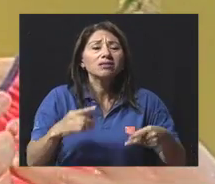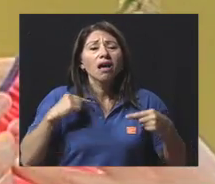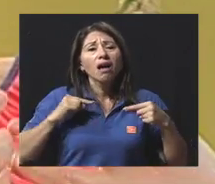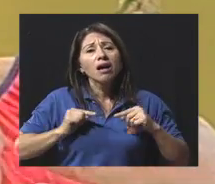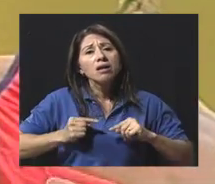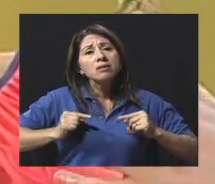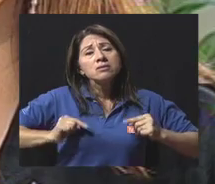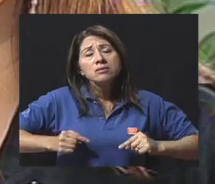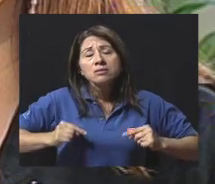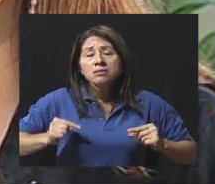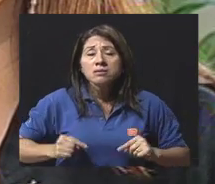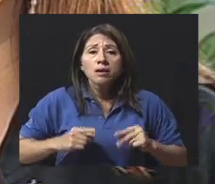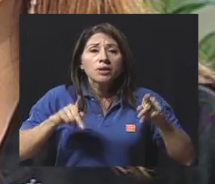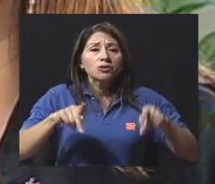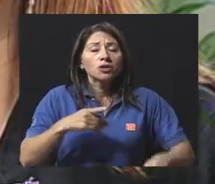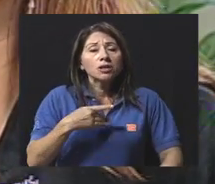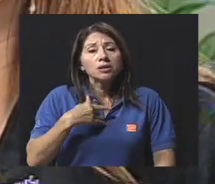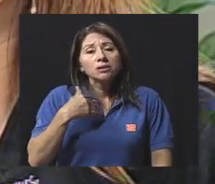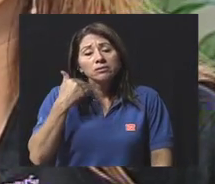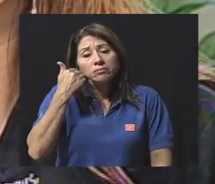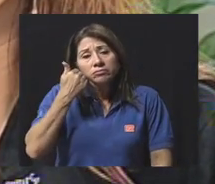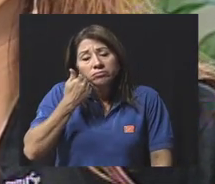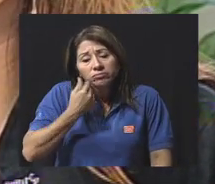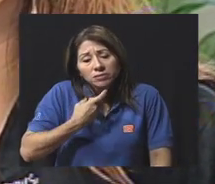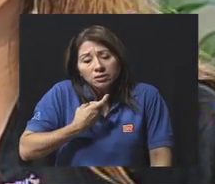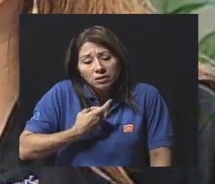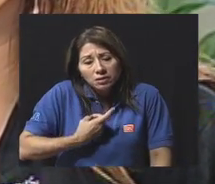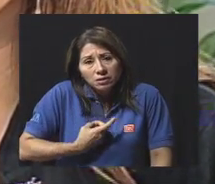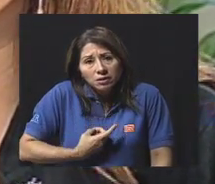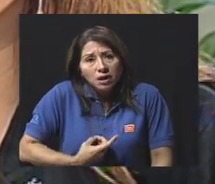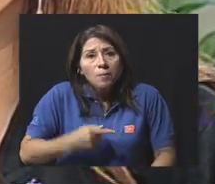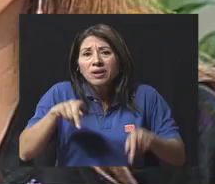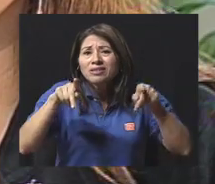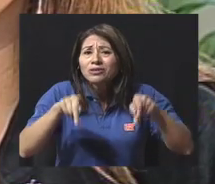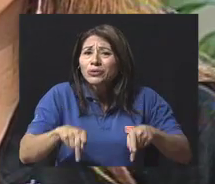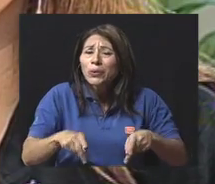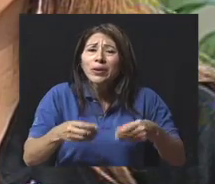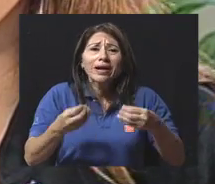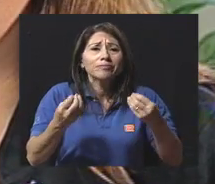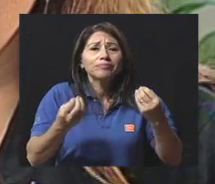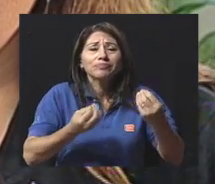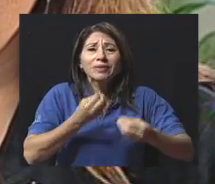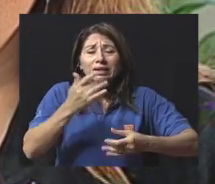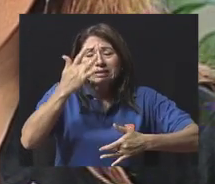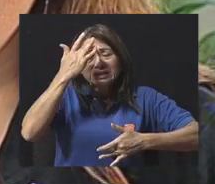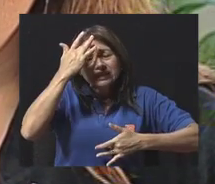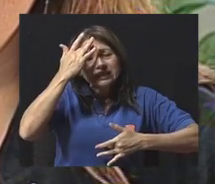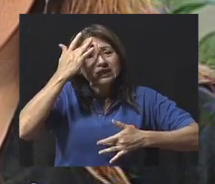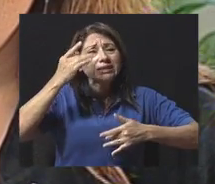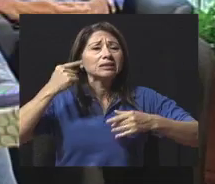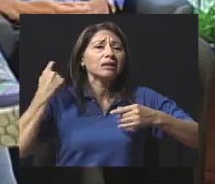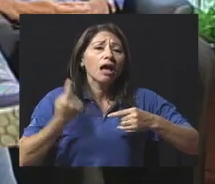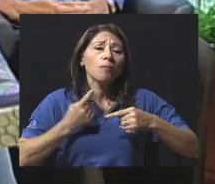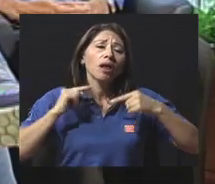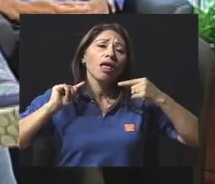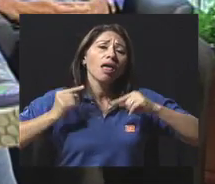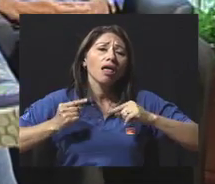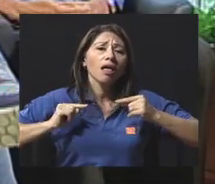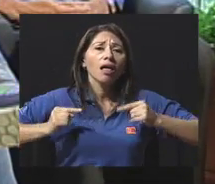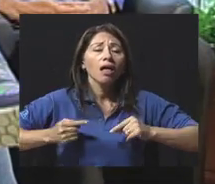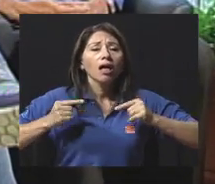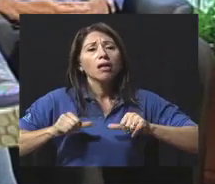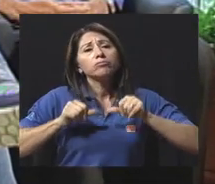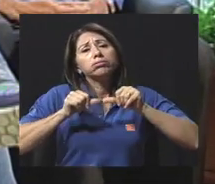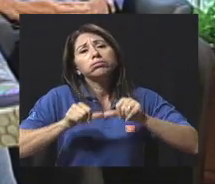ha causado porque es un dolor incapacitante Entonces es una persona que pasa mucho tiempo con